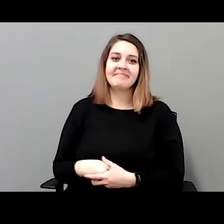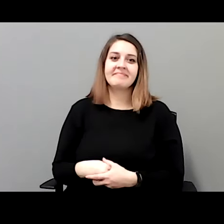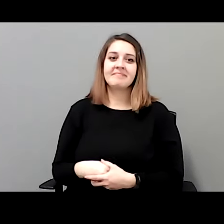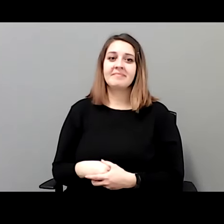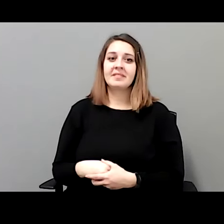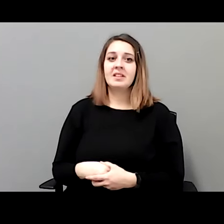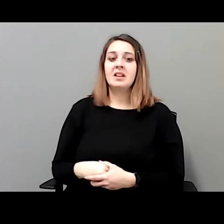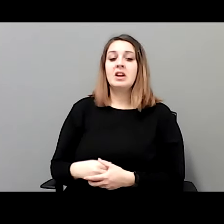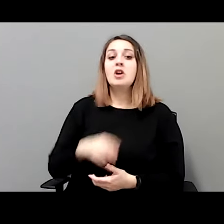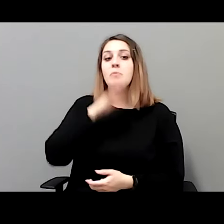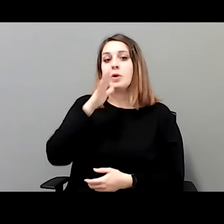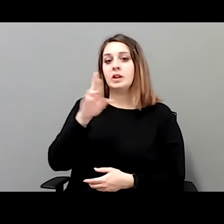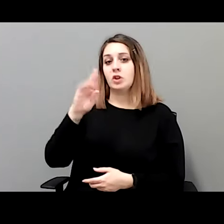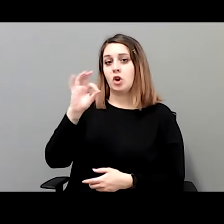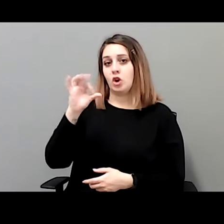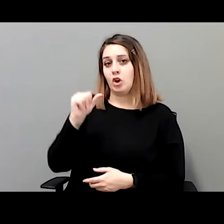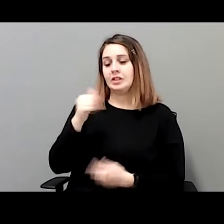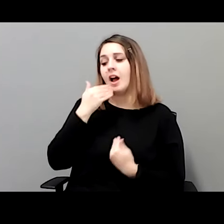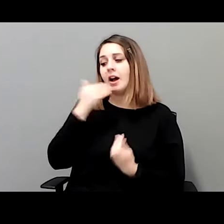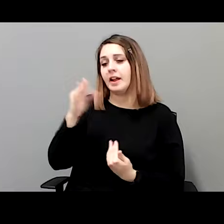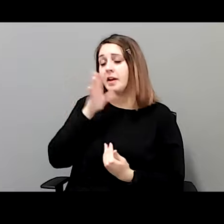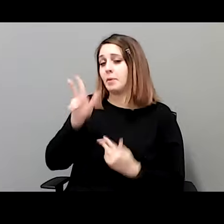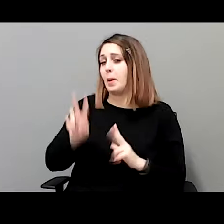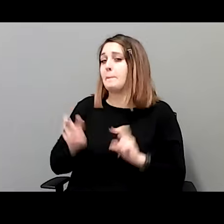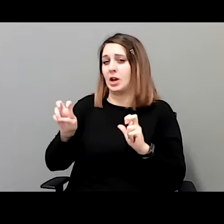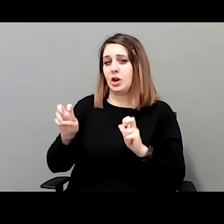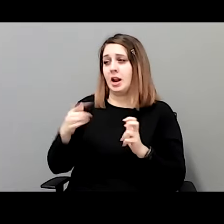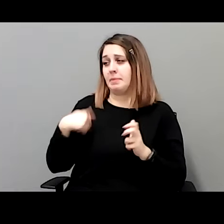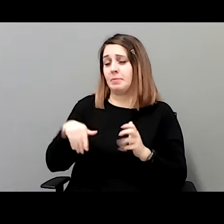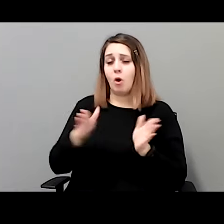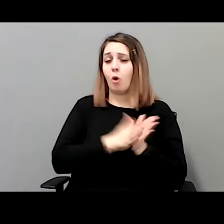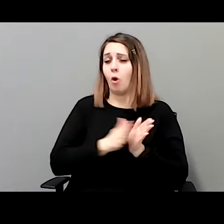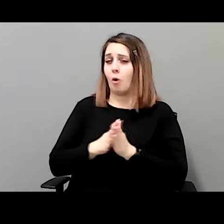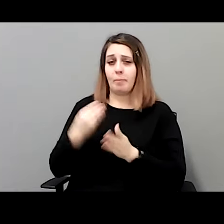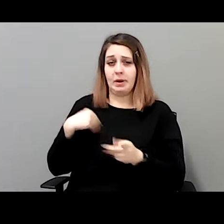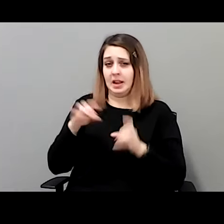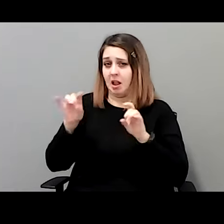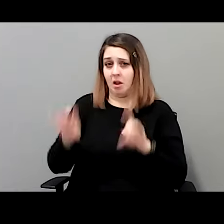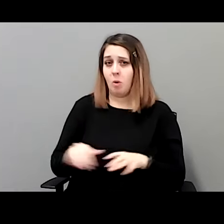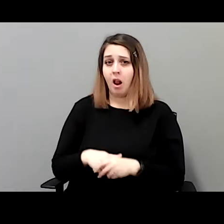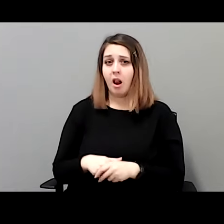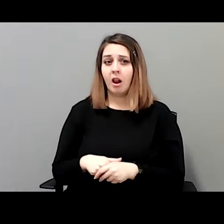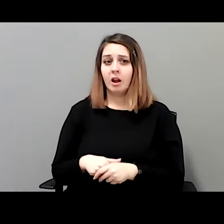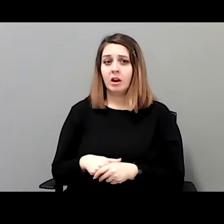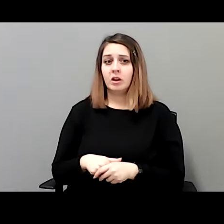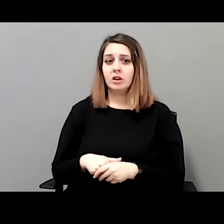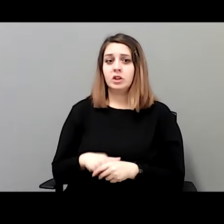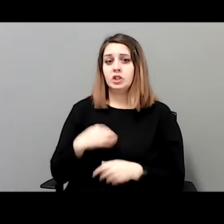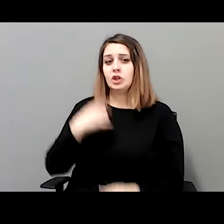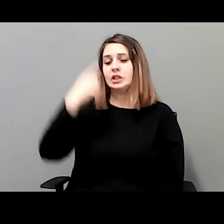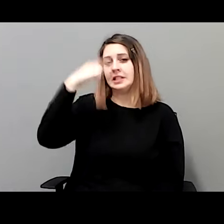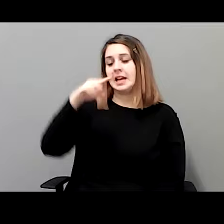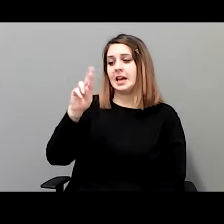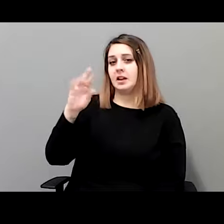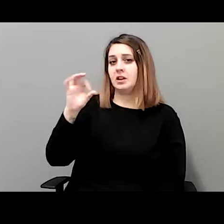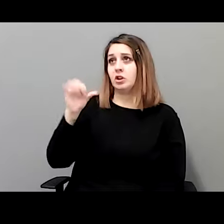eso, Rosa, gracias por ser pionera con muchas compañeras en este sentido. Yo sé, Rosa, que allí